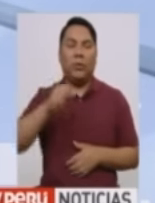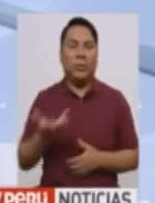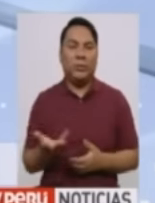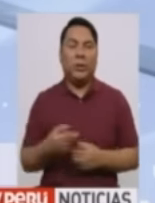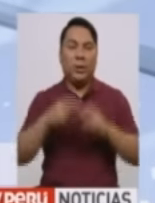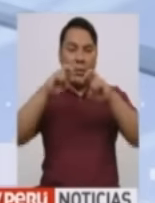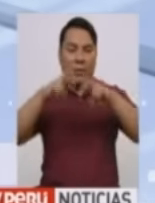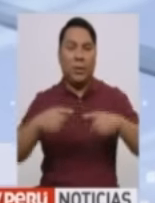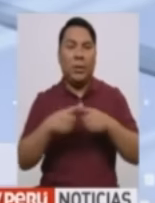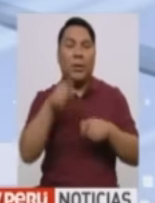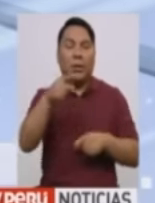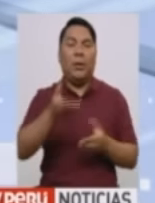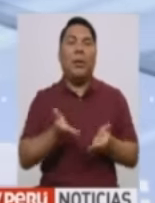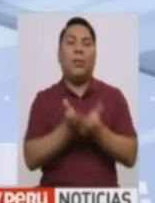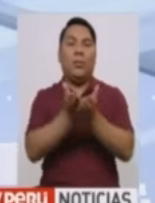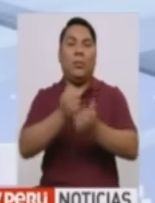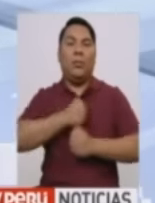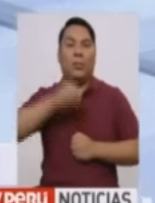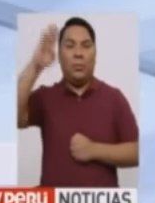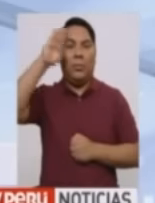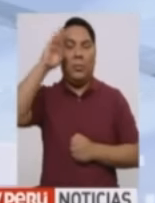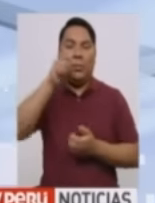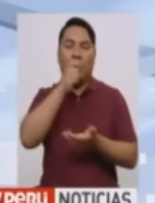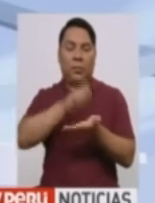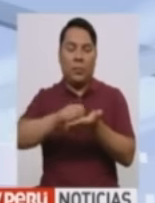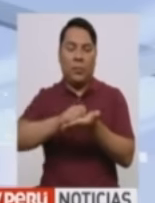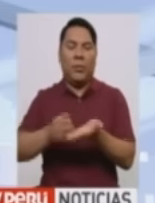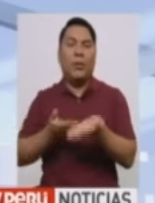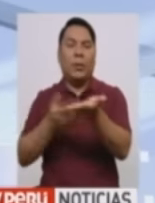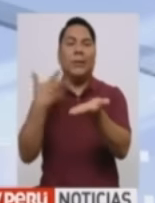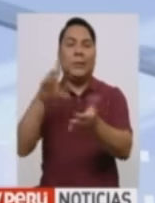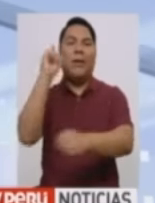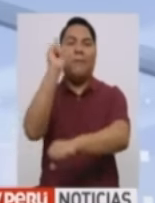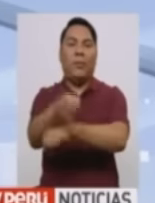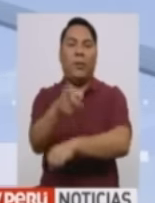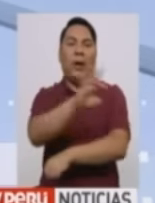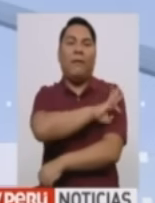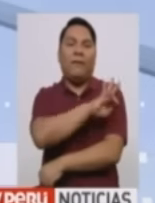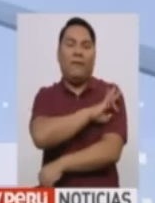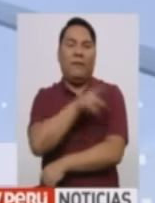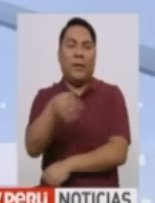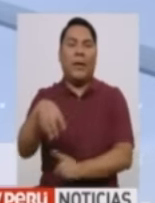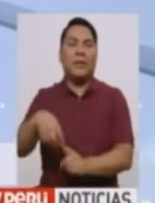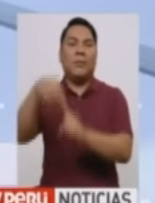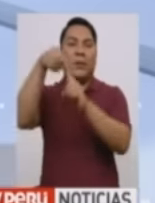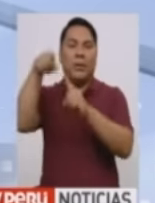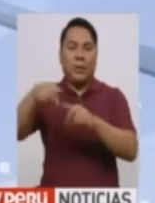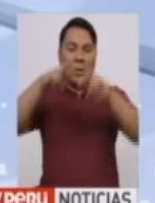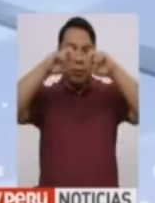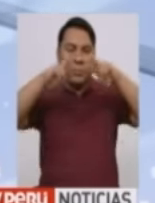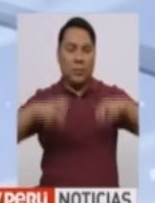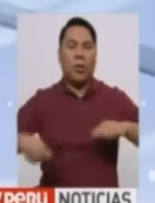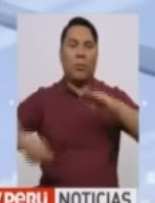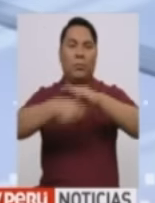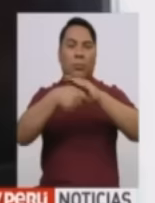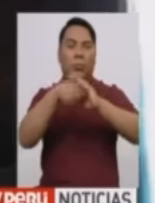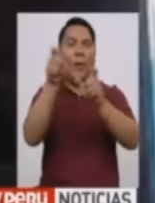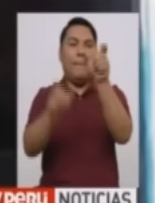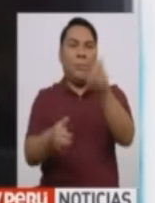la Marina de Guerra del Perú informó que este caso fue denunciado ante la Fiscalía Provincial Especializada en Delitos de Corrupción